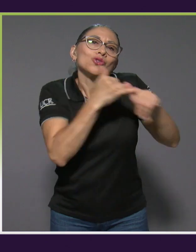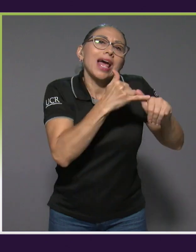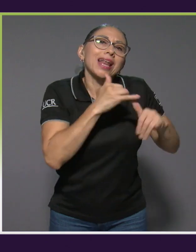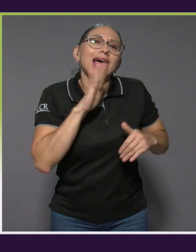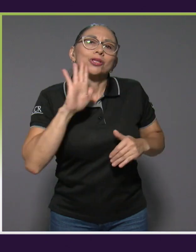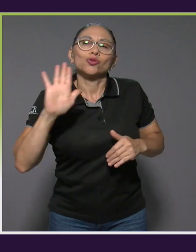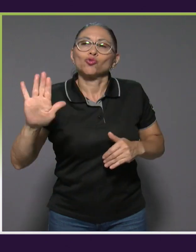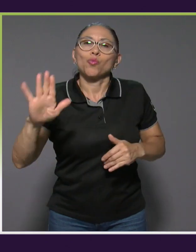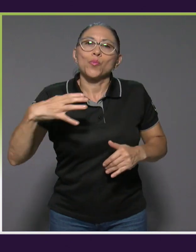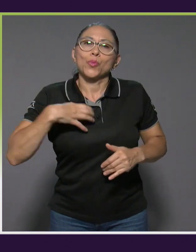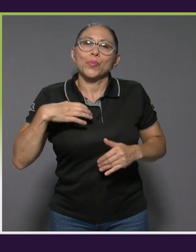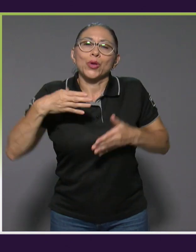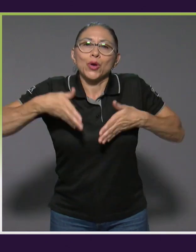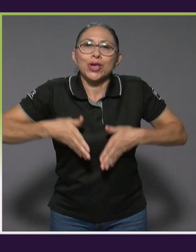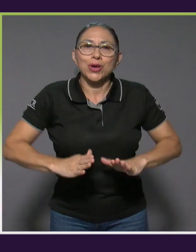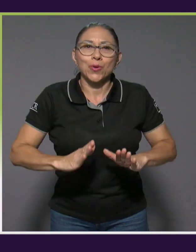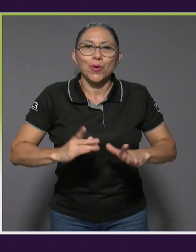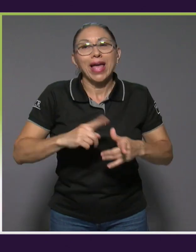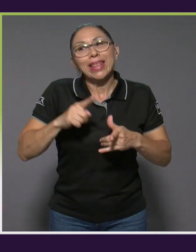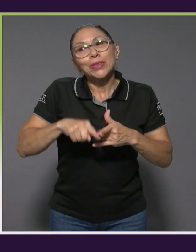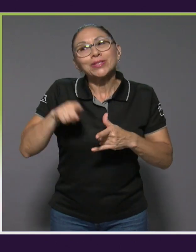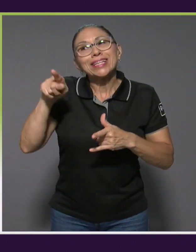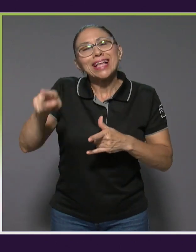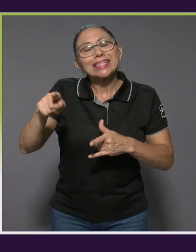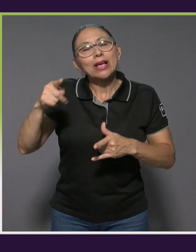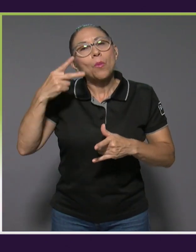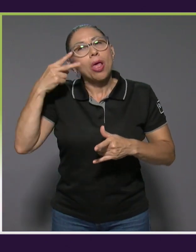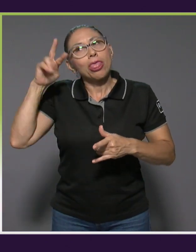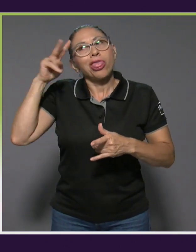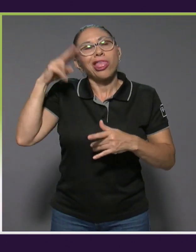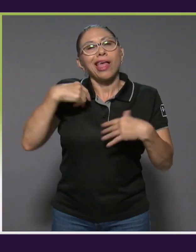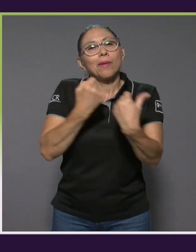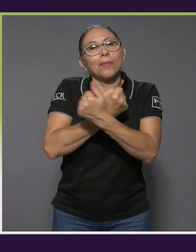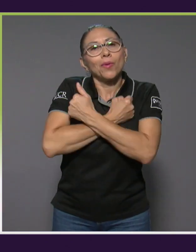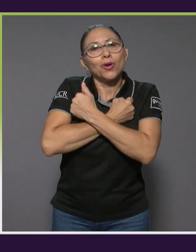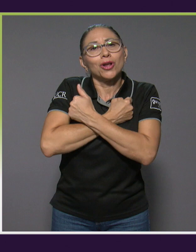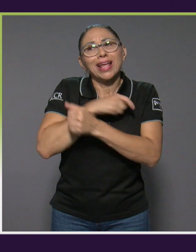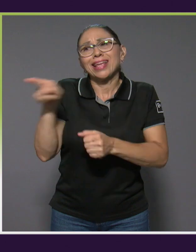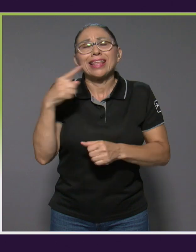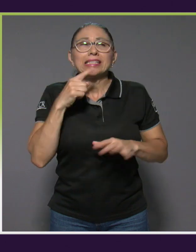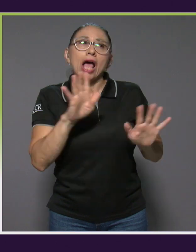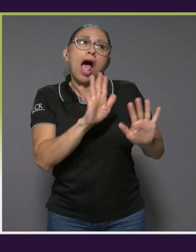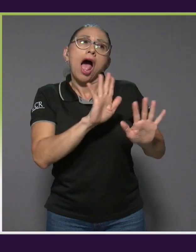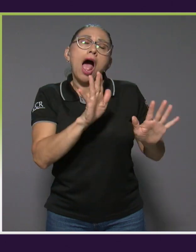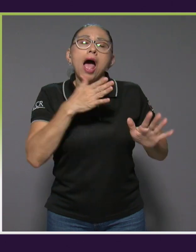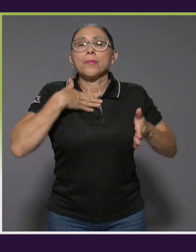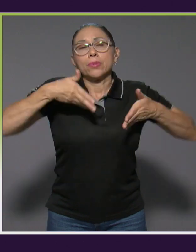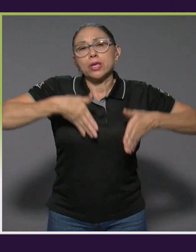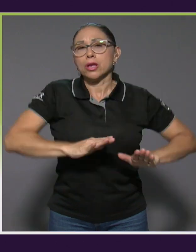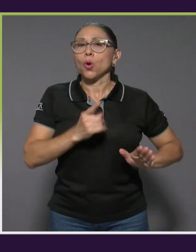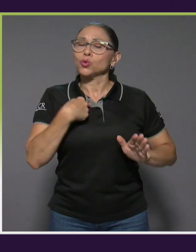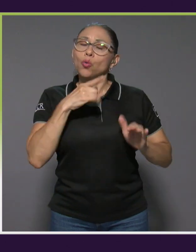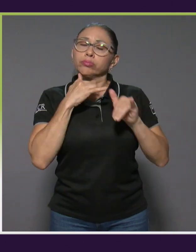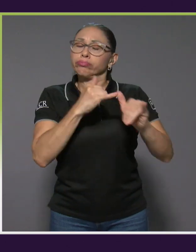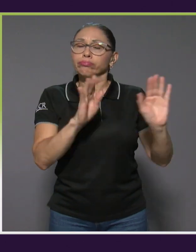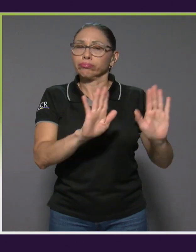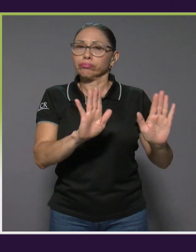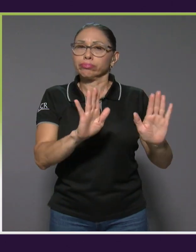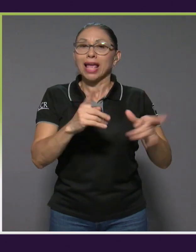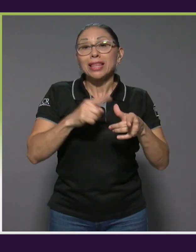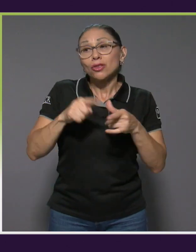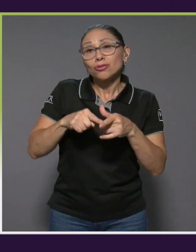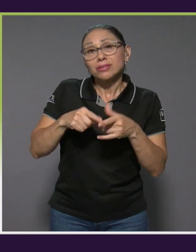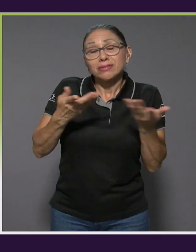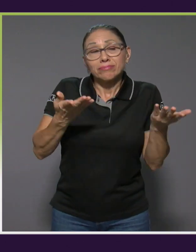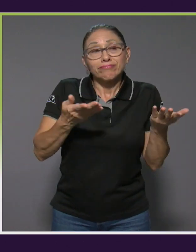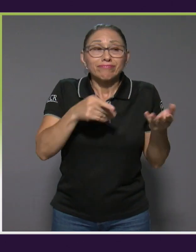mal interpretado, decimos nosotros, que no se hace porque simplemente a mi hijo yo no lo voy a denunciar, ¿verdad? Entonces la persona sigue